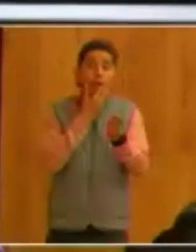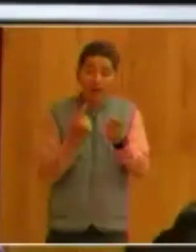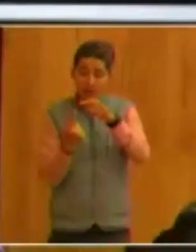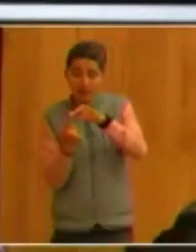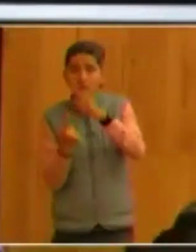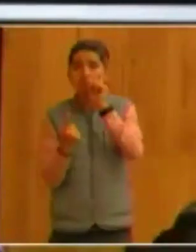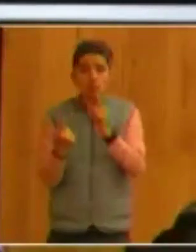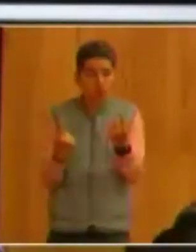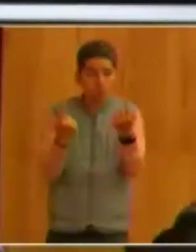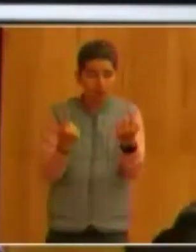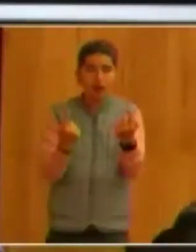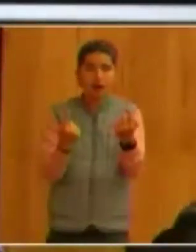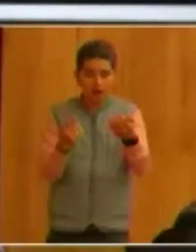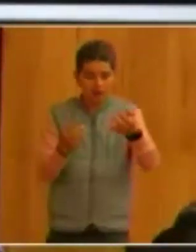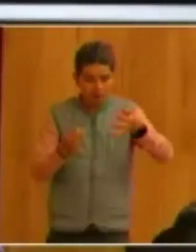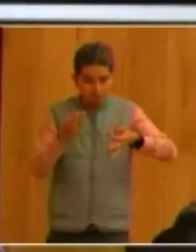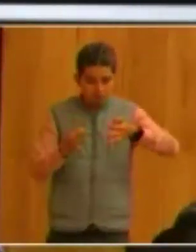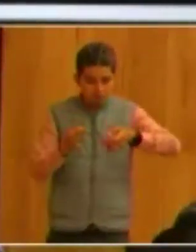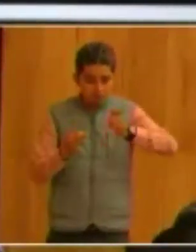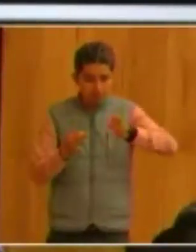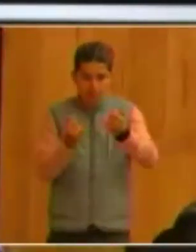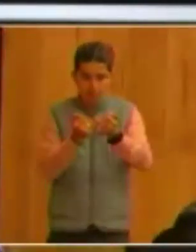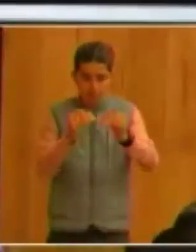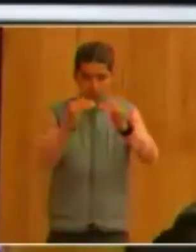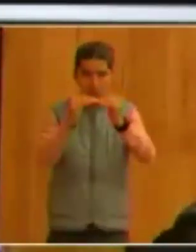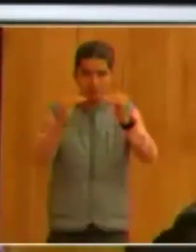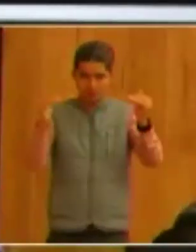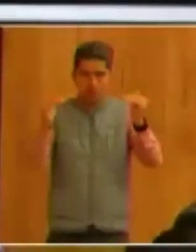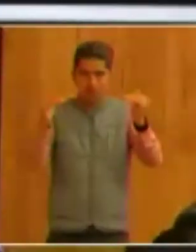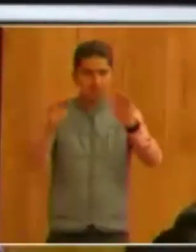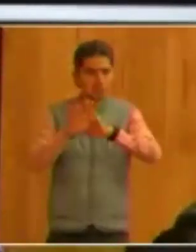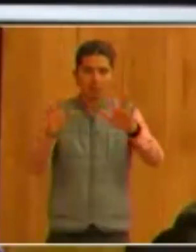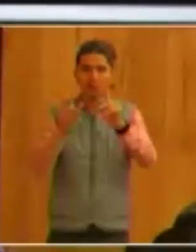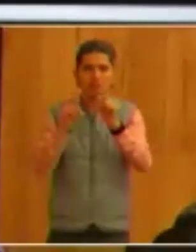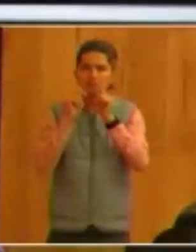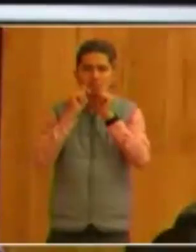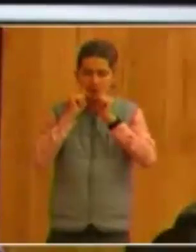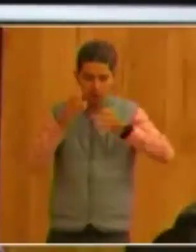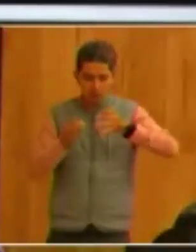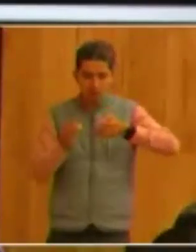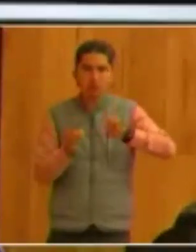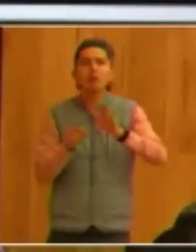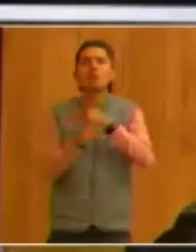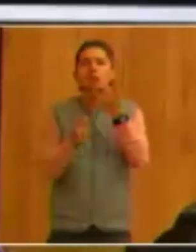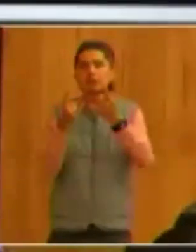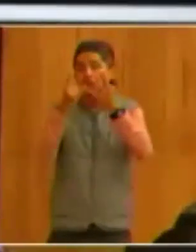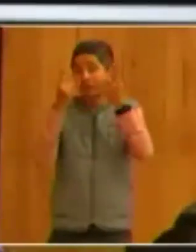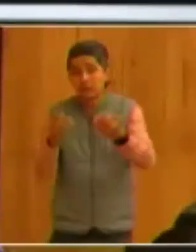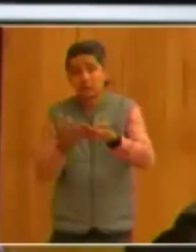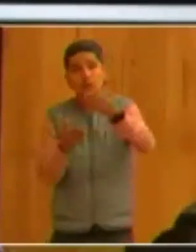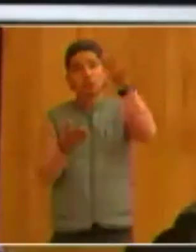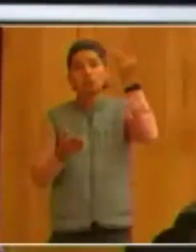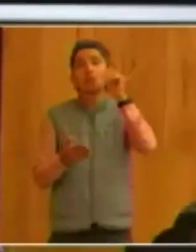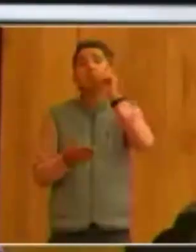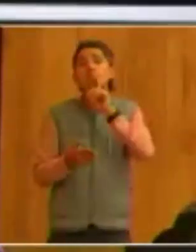mujer cuando va a dictar alguna resolución del tipo que sea. Porque históricamente a la mujer se le